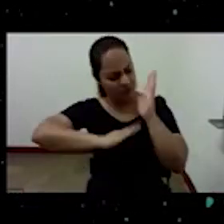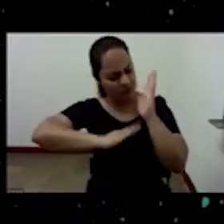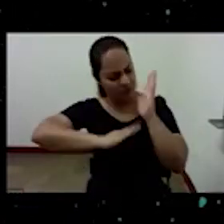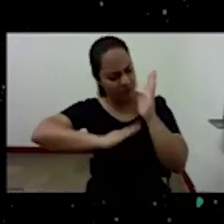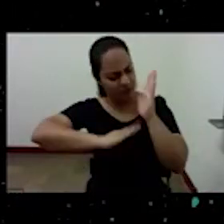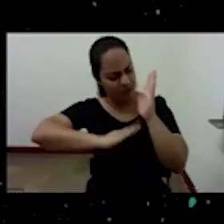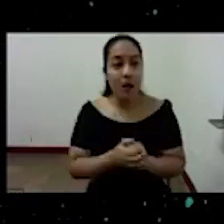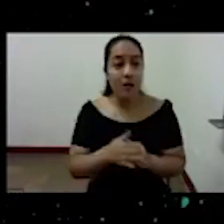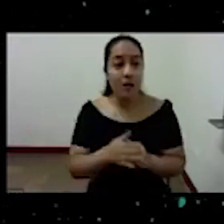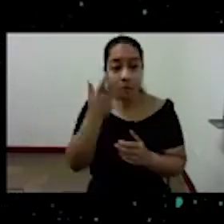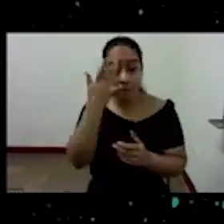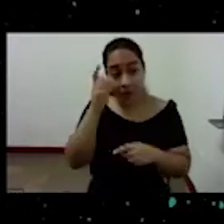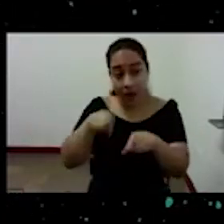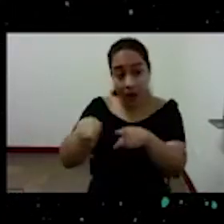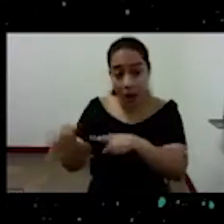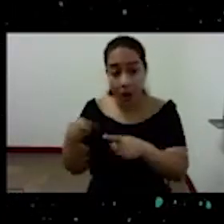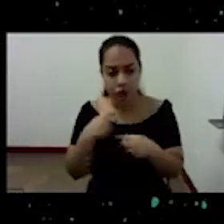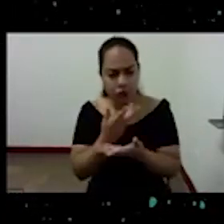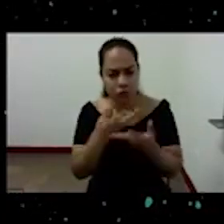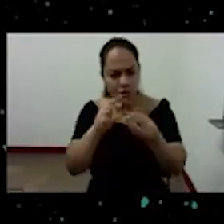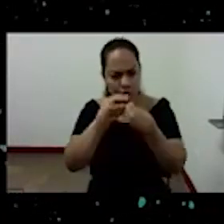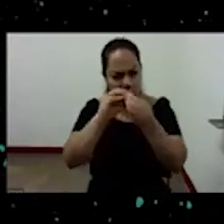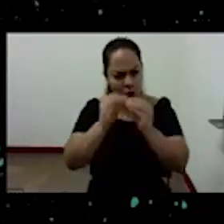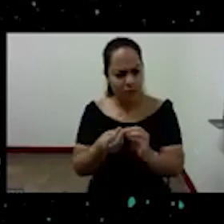Prolegómenos para una cosmogénesis de la pintura.